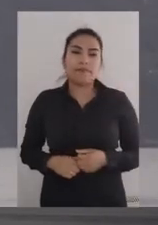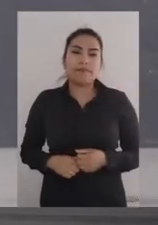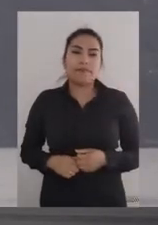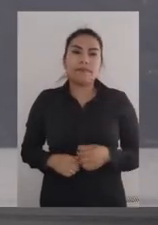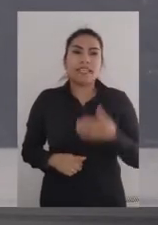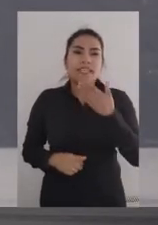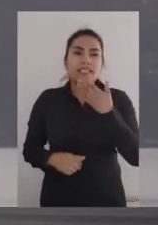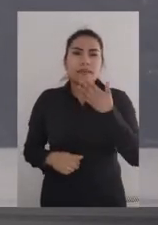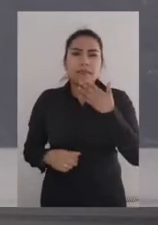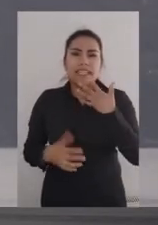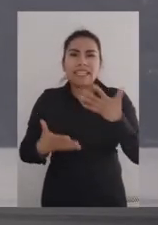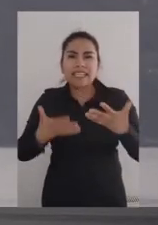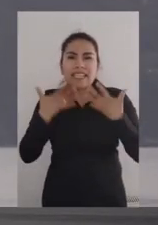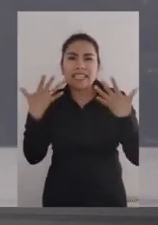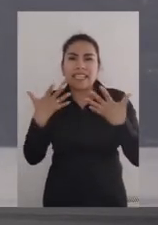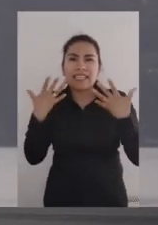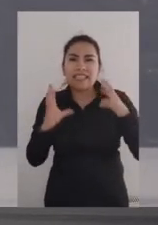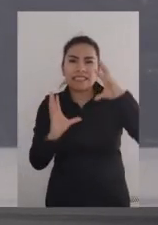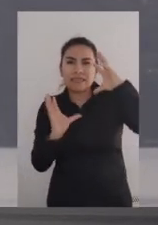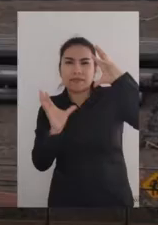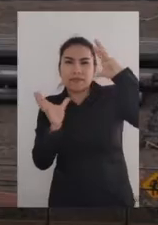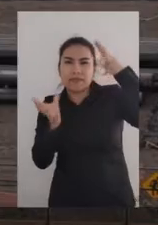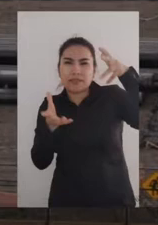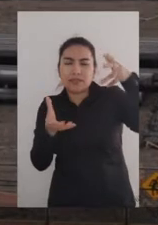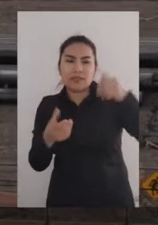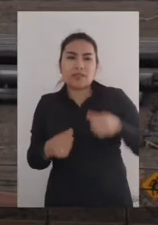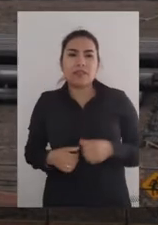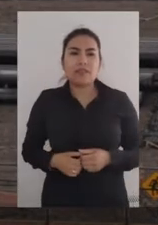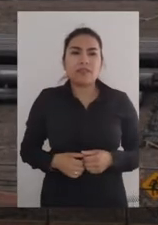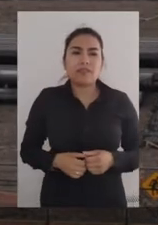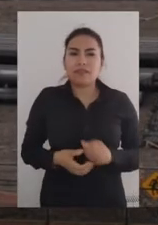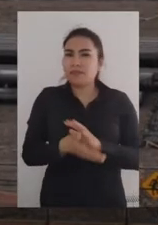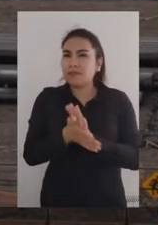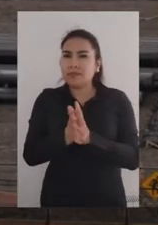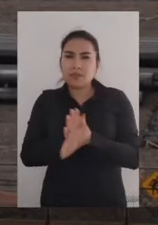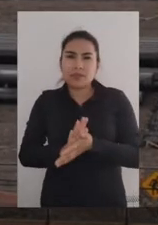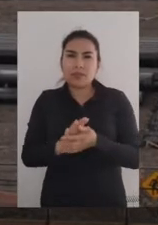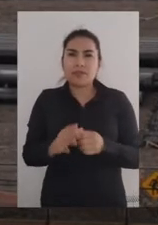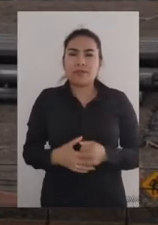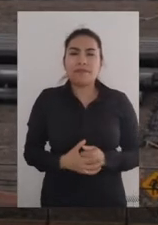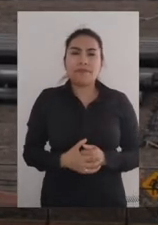calentamiento global es todo